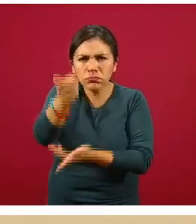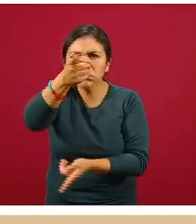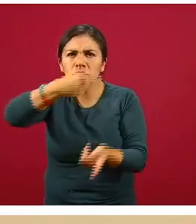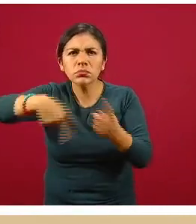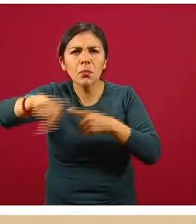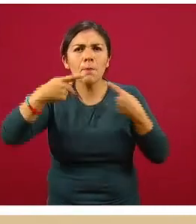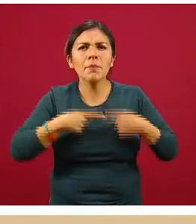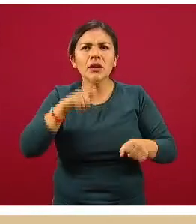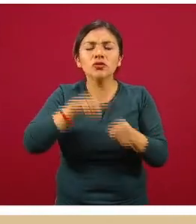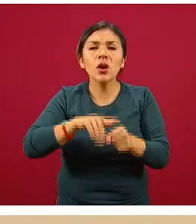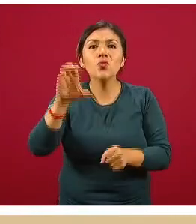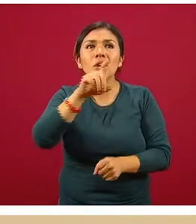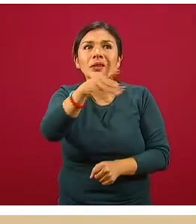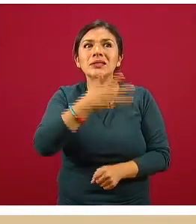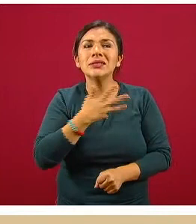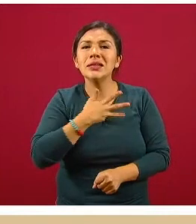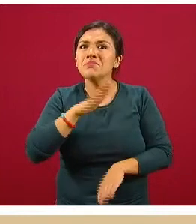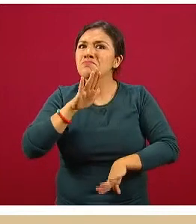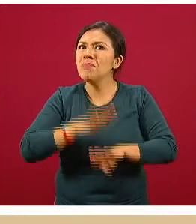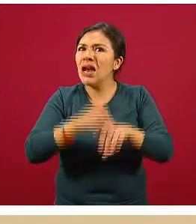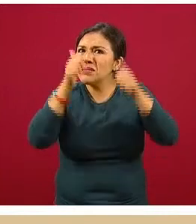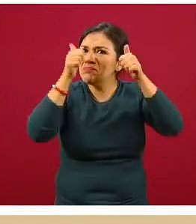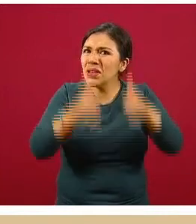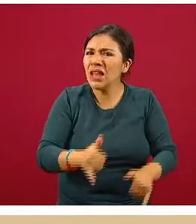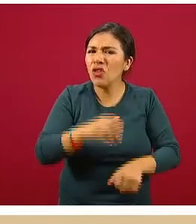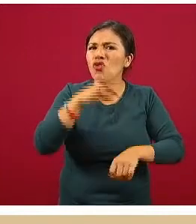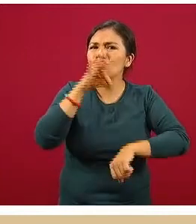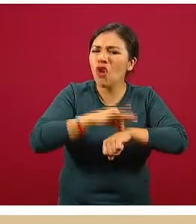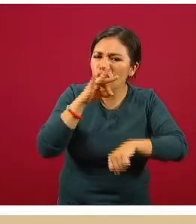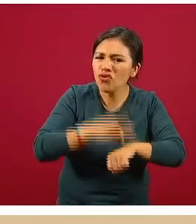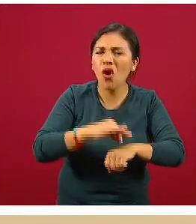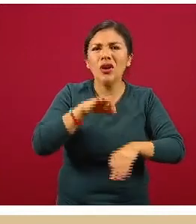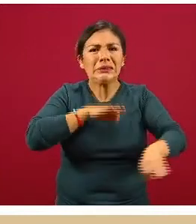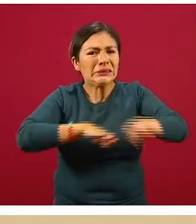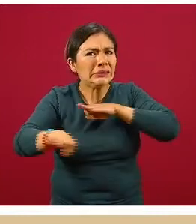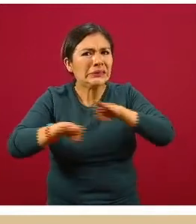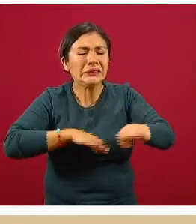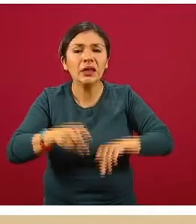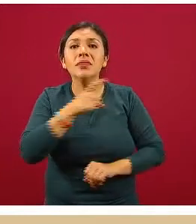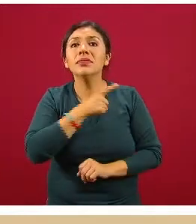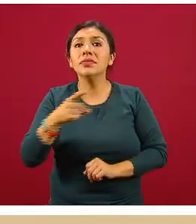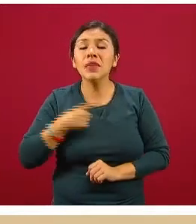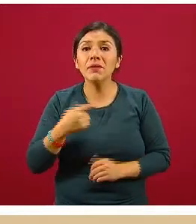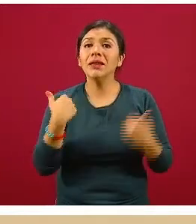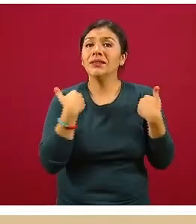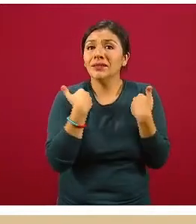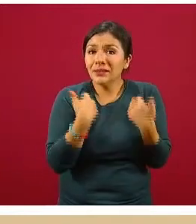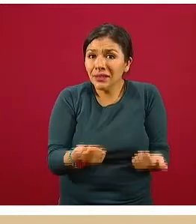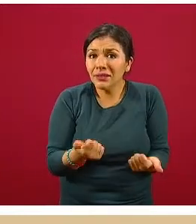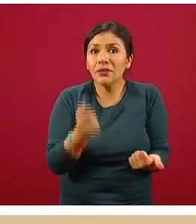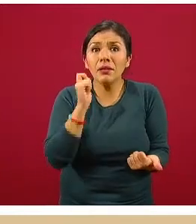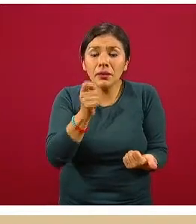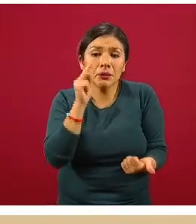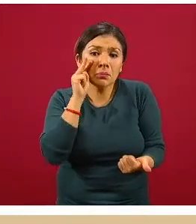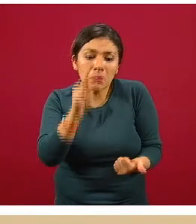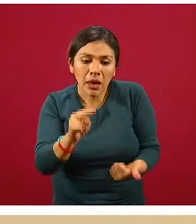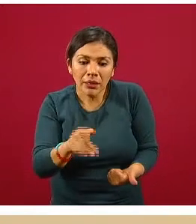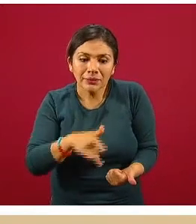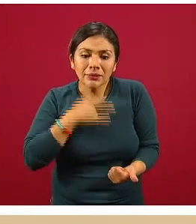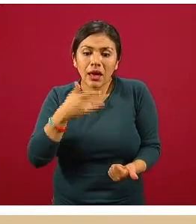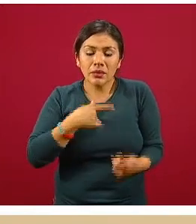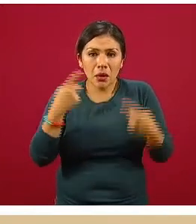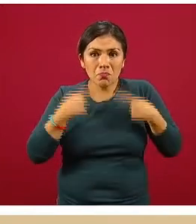salud cuándo es que tienen una sobrecarga. Los médicos, toda la persona de primer contacto tiene que entender, ver, sentir